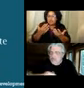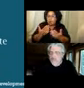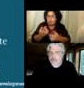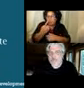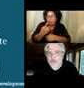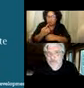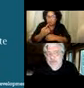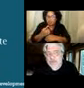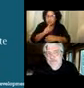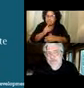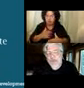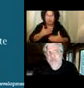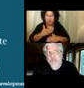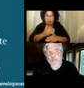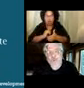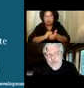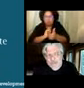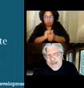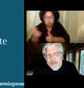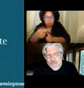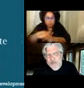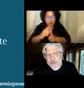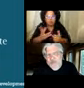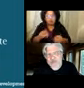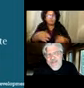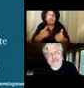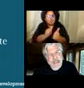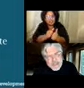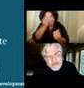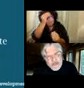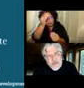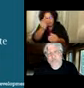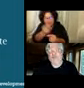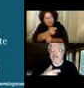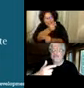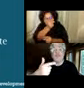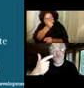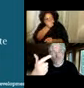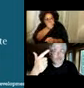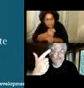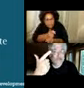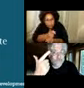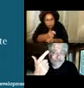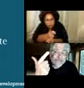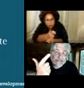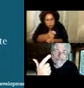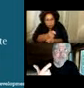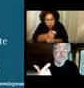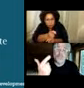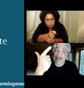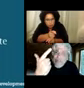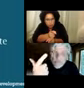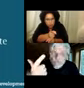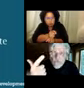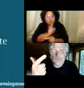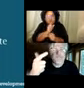Y una de nuestras responsabilidades, y de hecho nos complace tanto, trabajar en asociación con ustedes. Nosotros queremos proveerles a ustedes información que sea